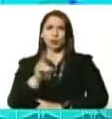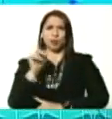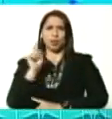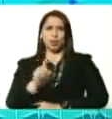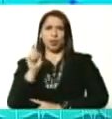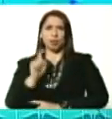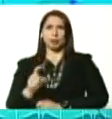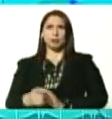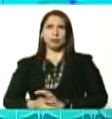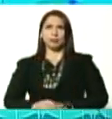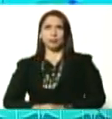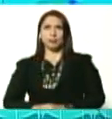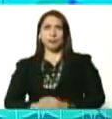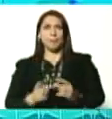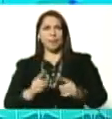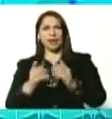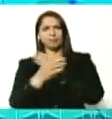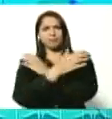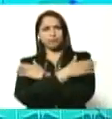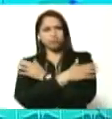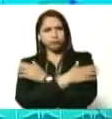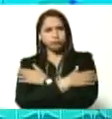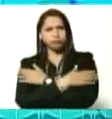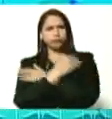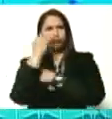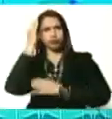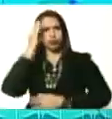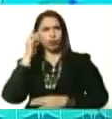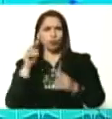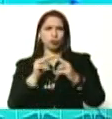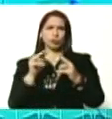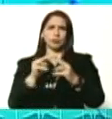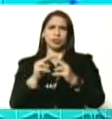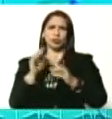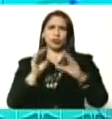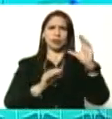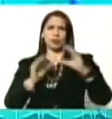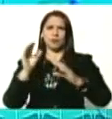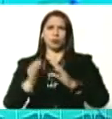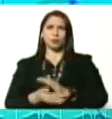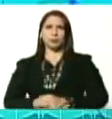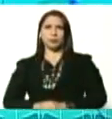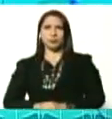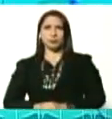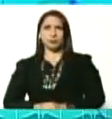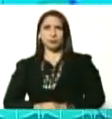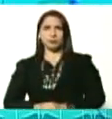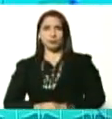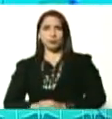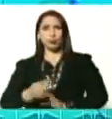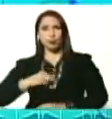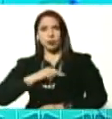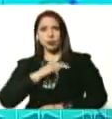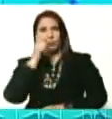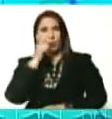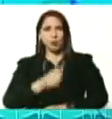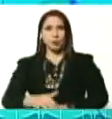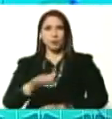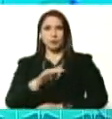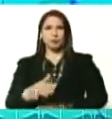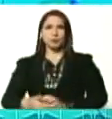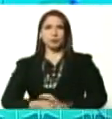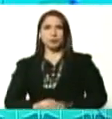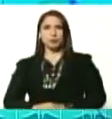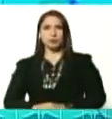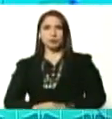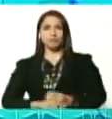necesita. Es para abrazar con el conocimiento científico a nuestro pueblo